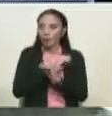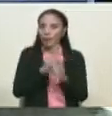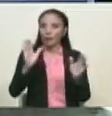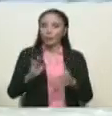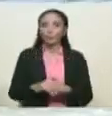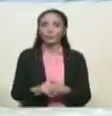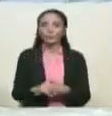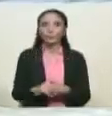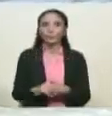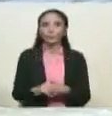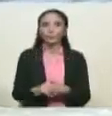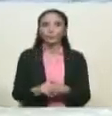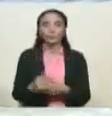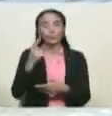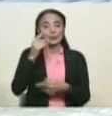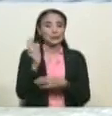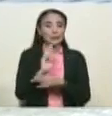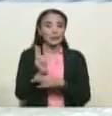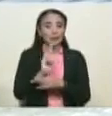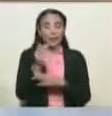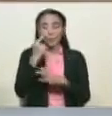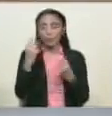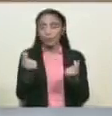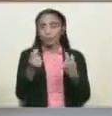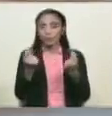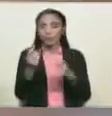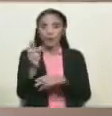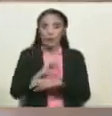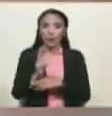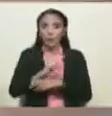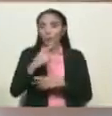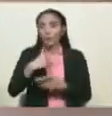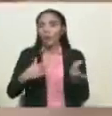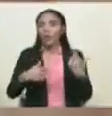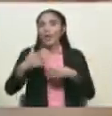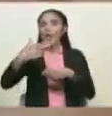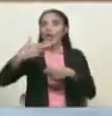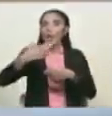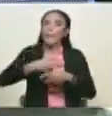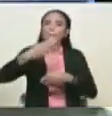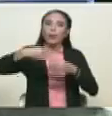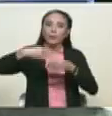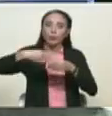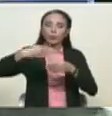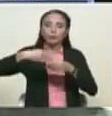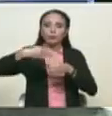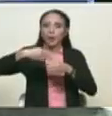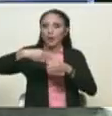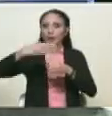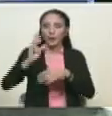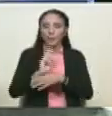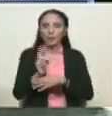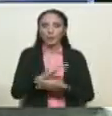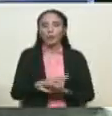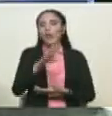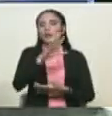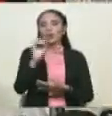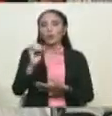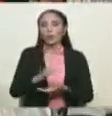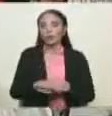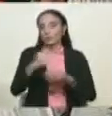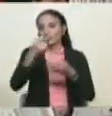Vamos a conseguir esto de inmediato a través de Fonden, en Petro. De inmediato, los 50